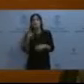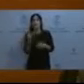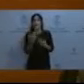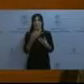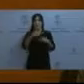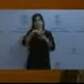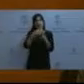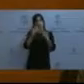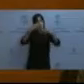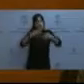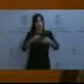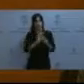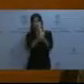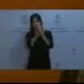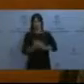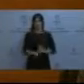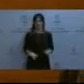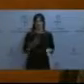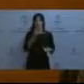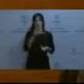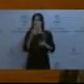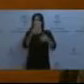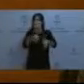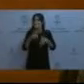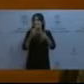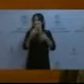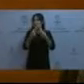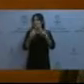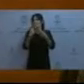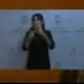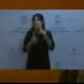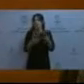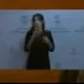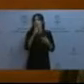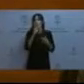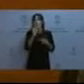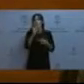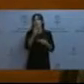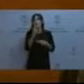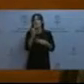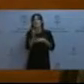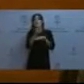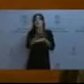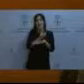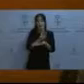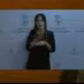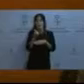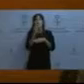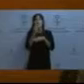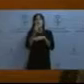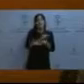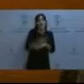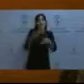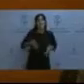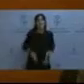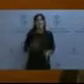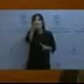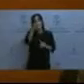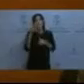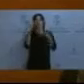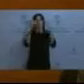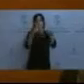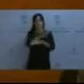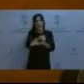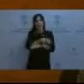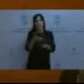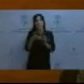No nos vendan motos, como es su costumbre de hacernos creer que hasta las becas que cobran los hijos de los ganaderos son ayudas que impulsan desde